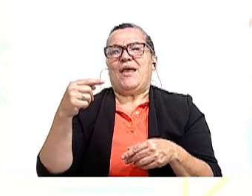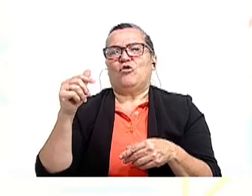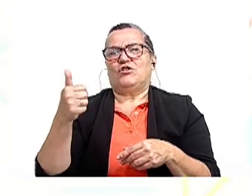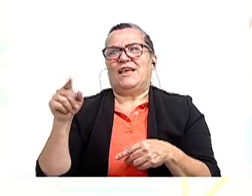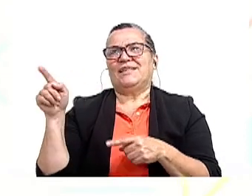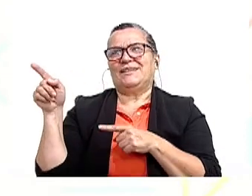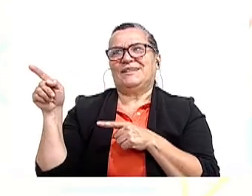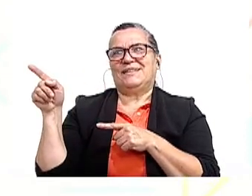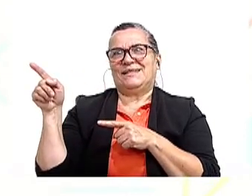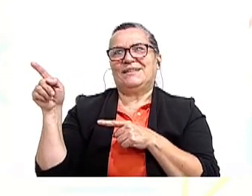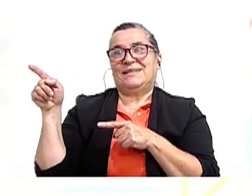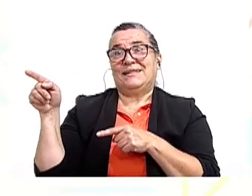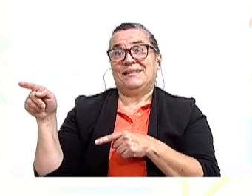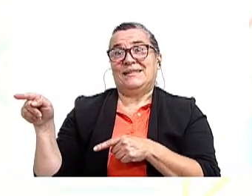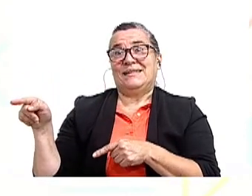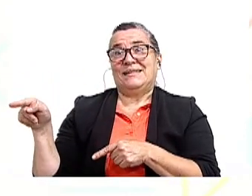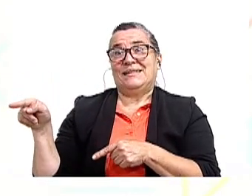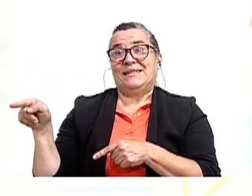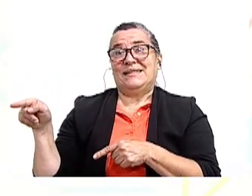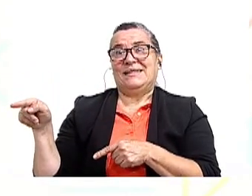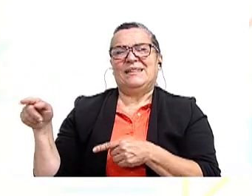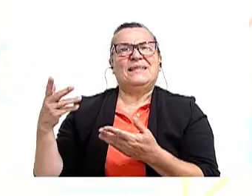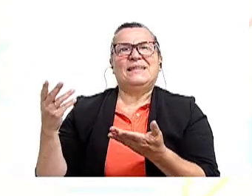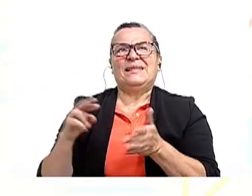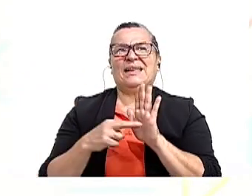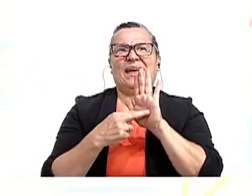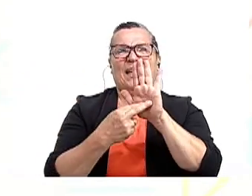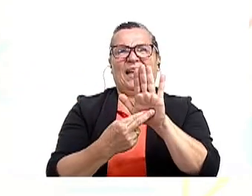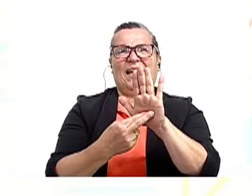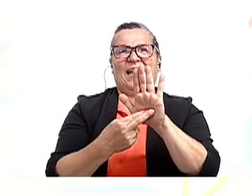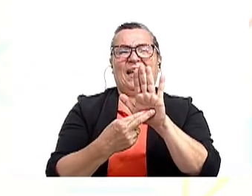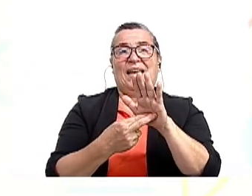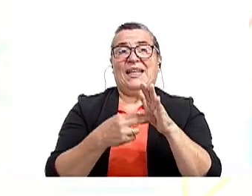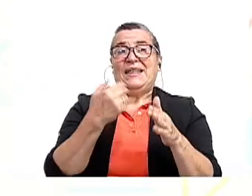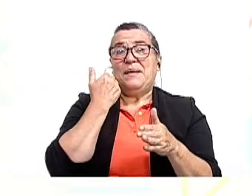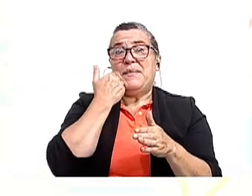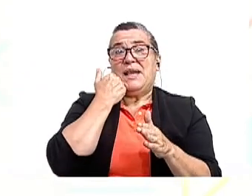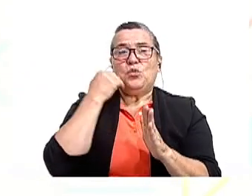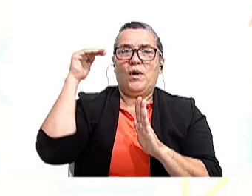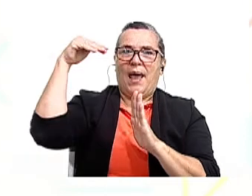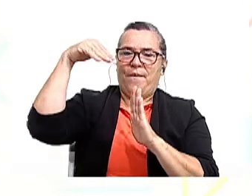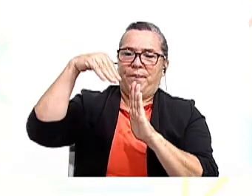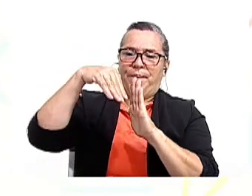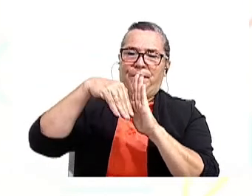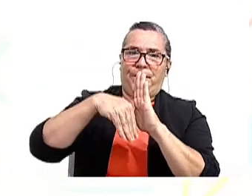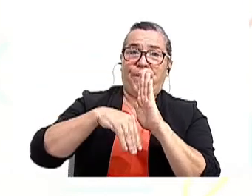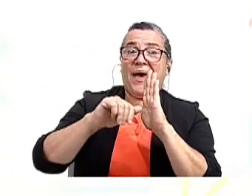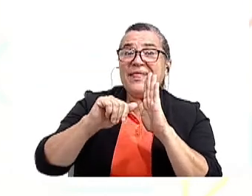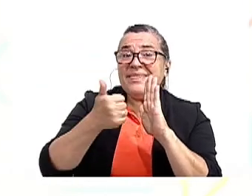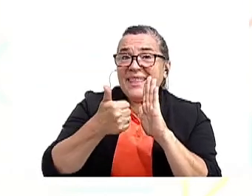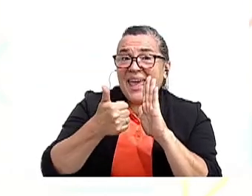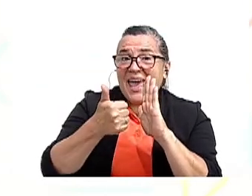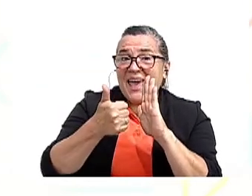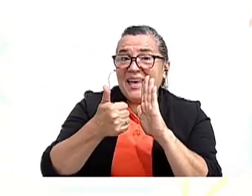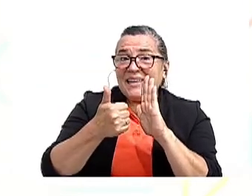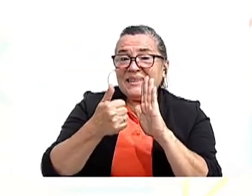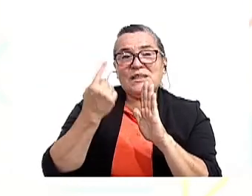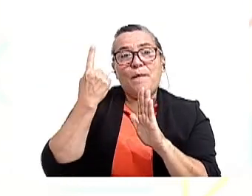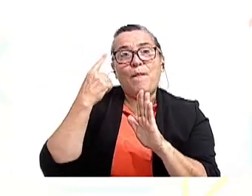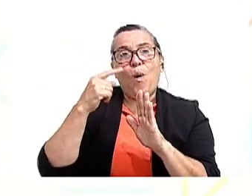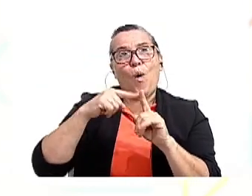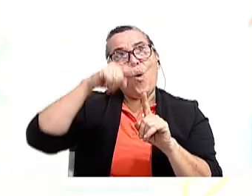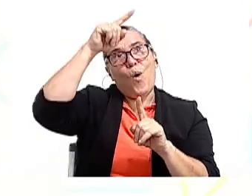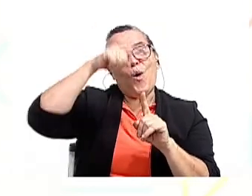menos 10. ¿Qué representa esto? Que la temperatura disminuye 10 grados Celsius por